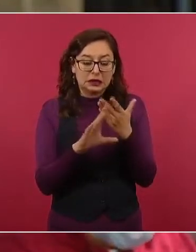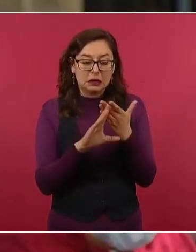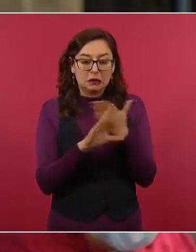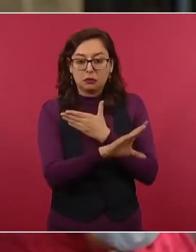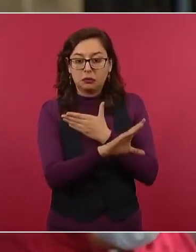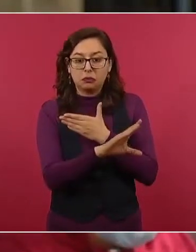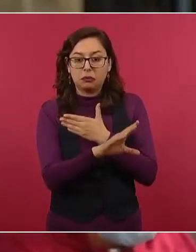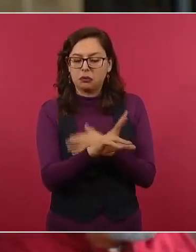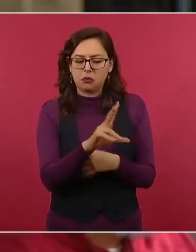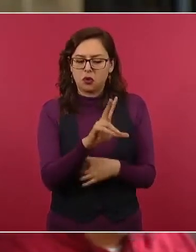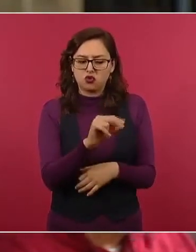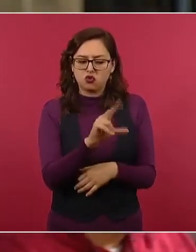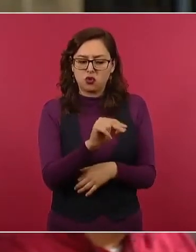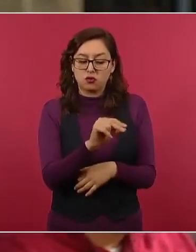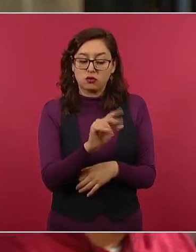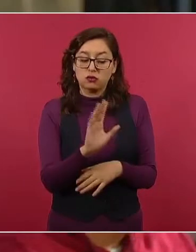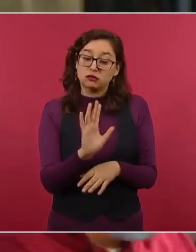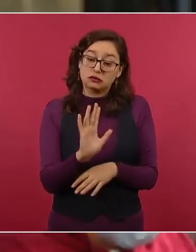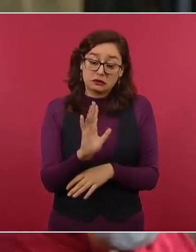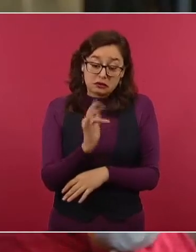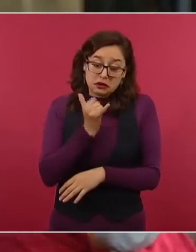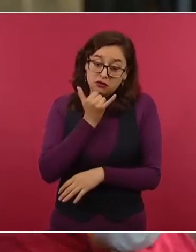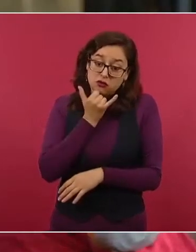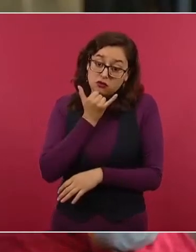de Cargill, la empresa esta que